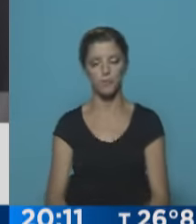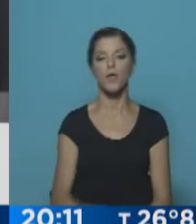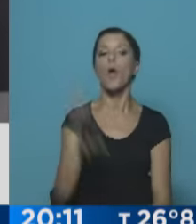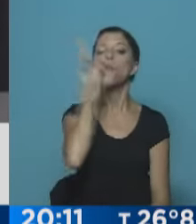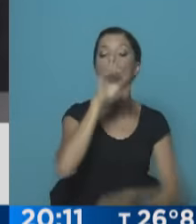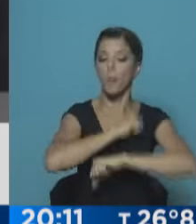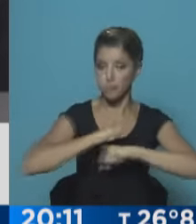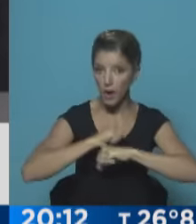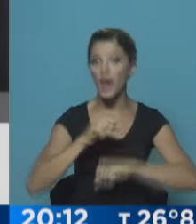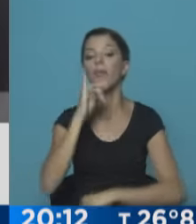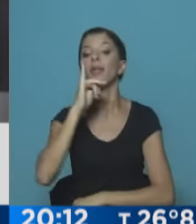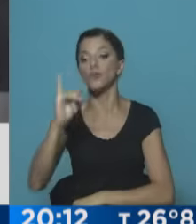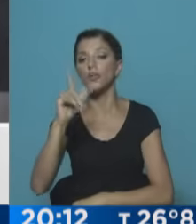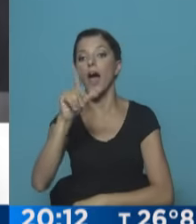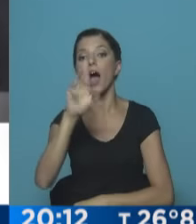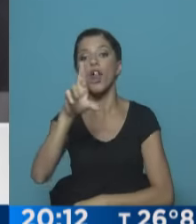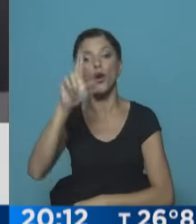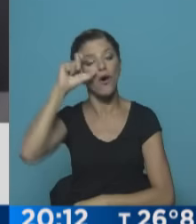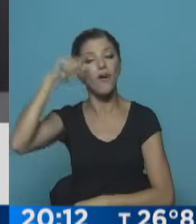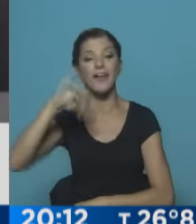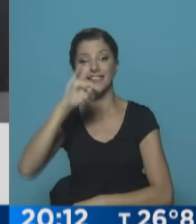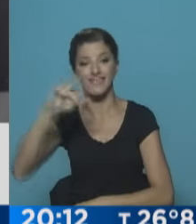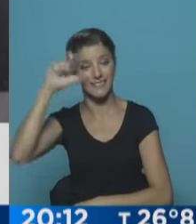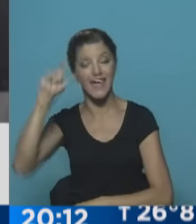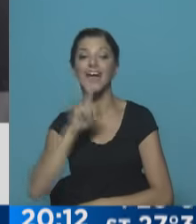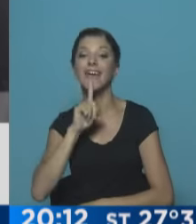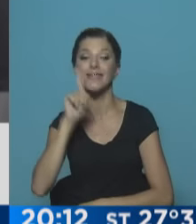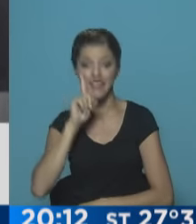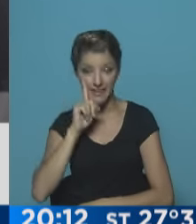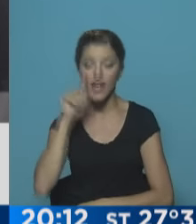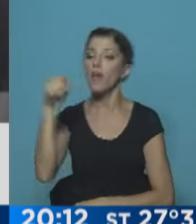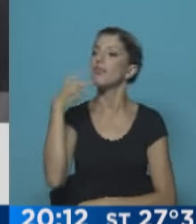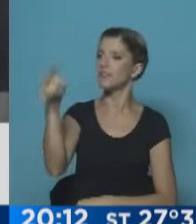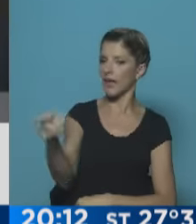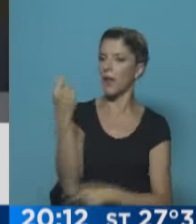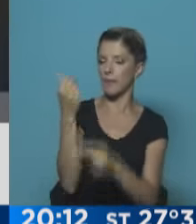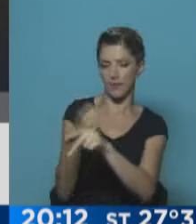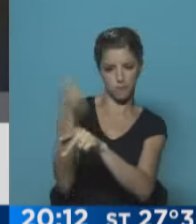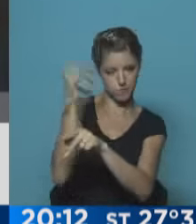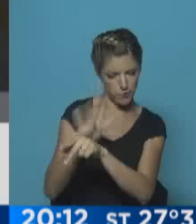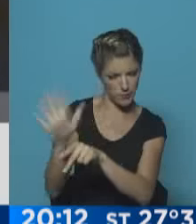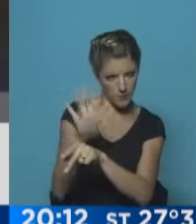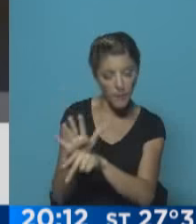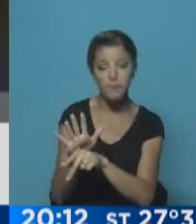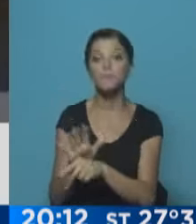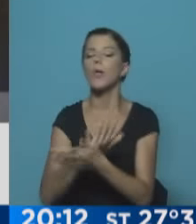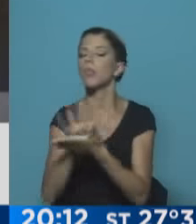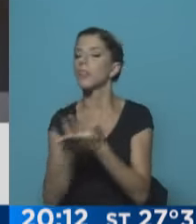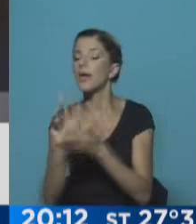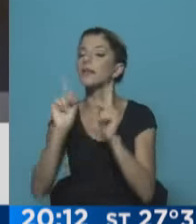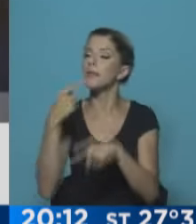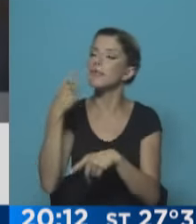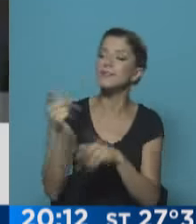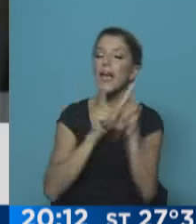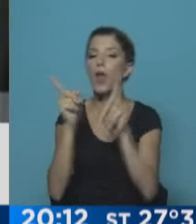a Lorenzetti. La diputada acusa al presidente de la Corte Suprema por enriquecimiento ilícito. Destaca sospechoso